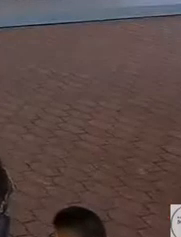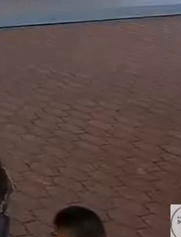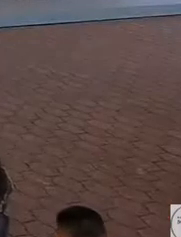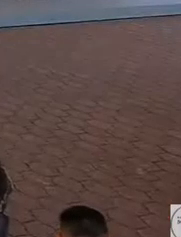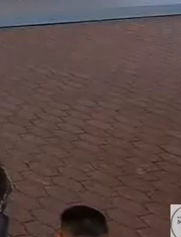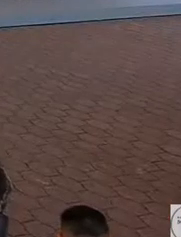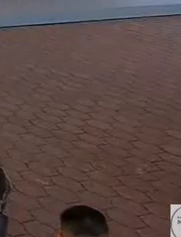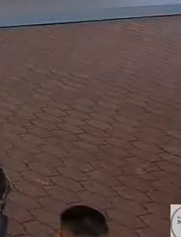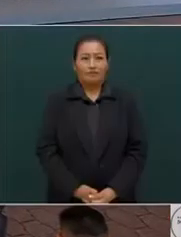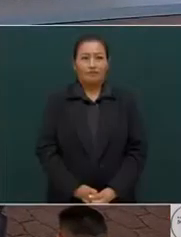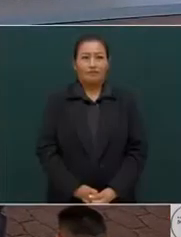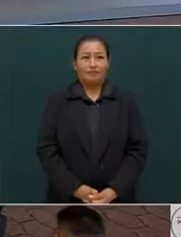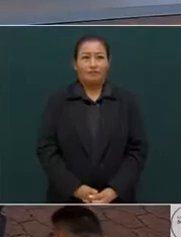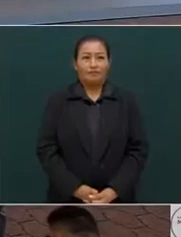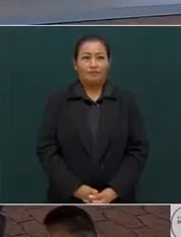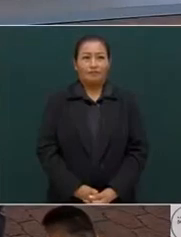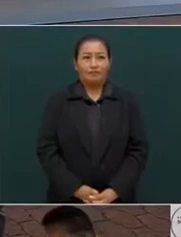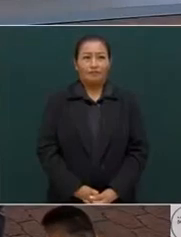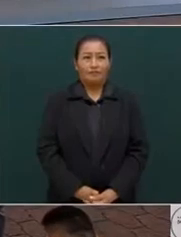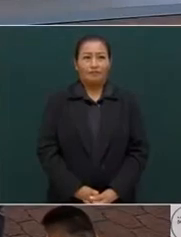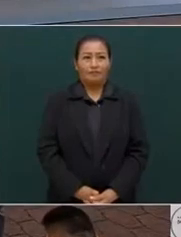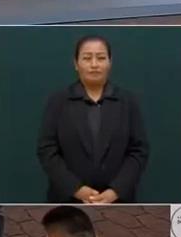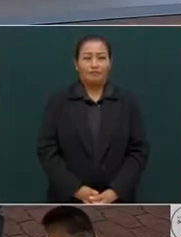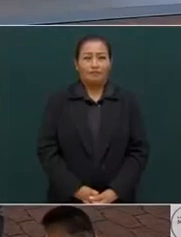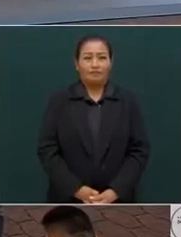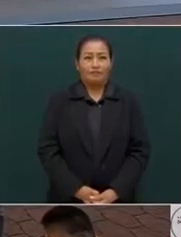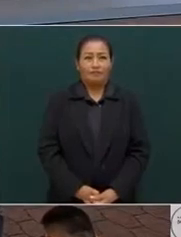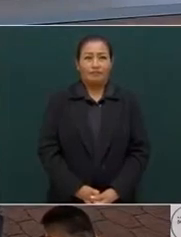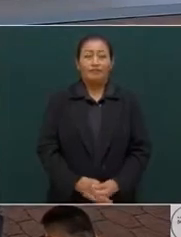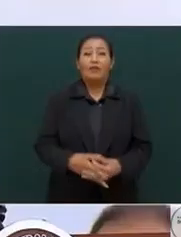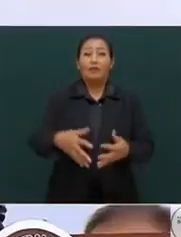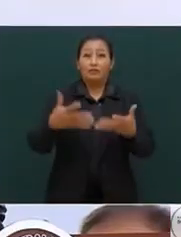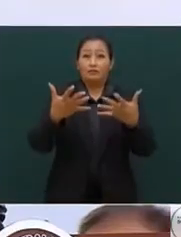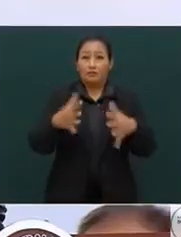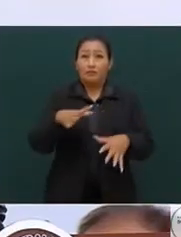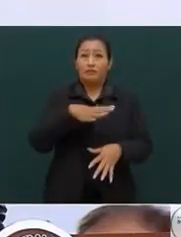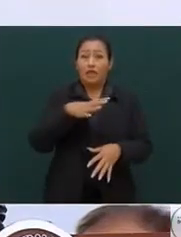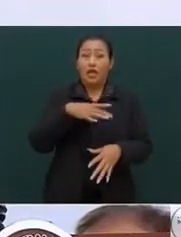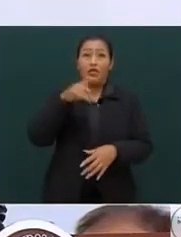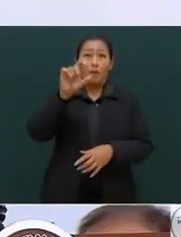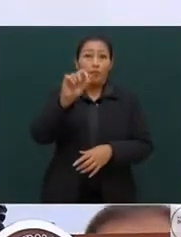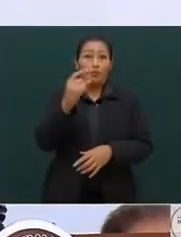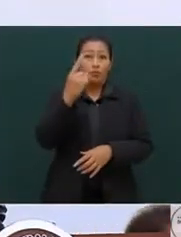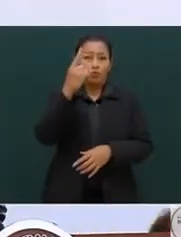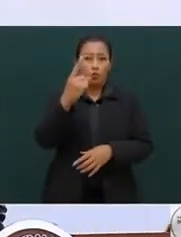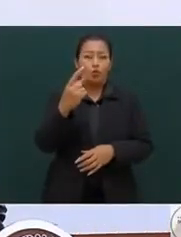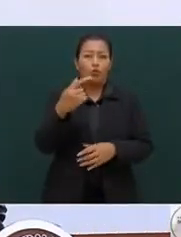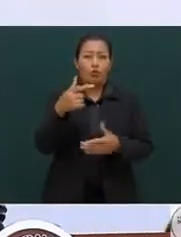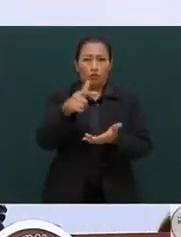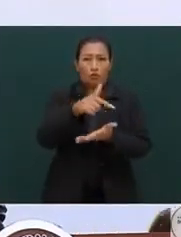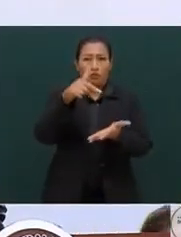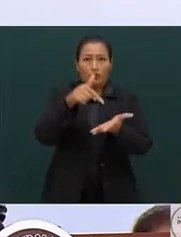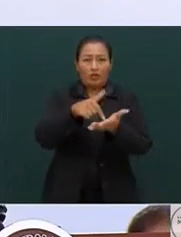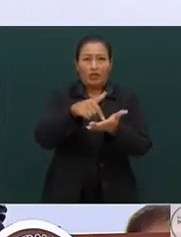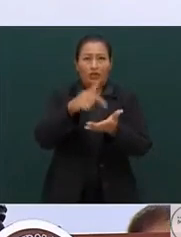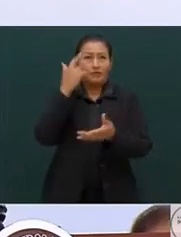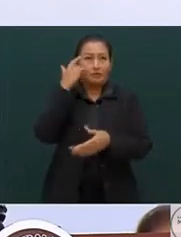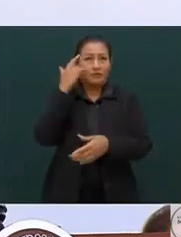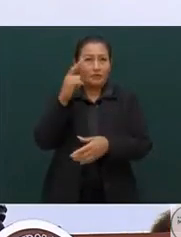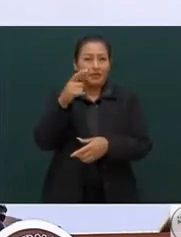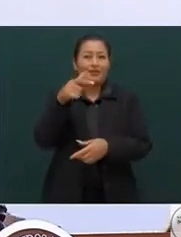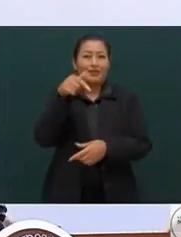Nacional para que hicieran, o van a tener un total de 21 instalaciones desde donde